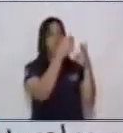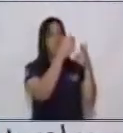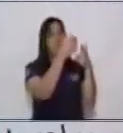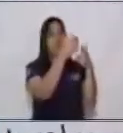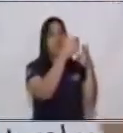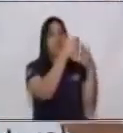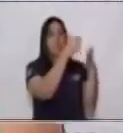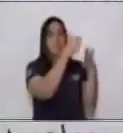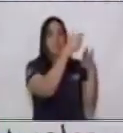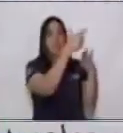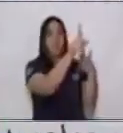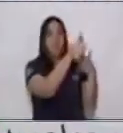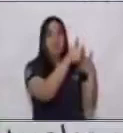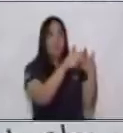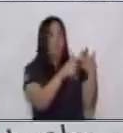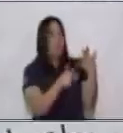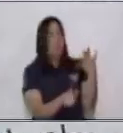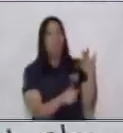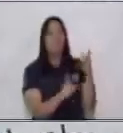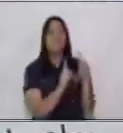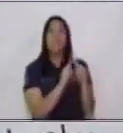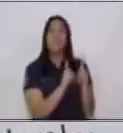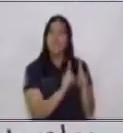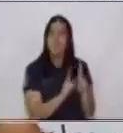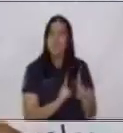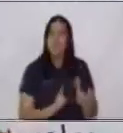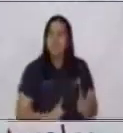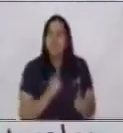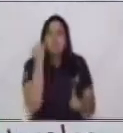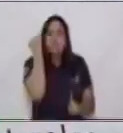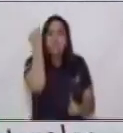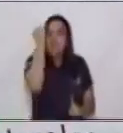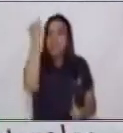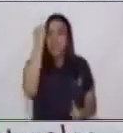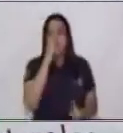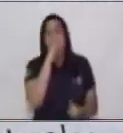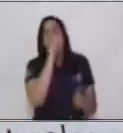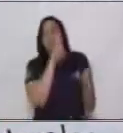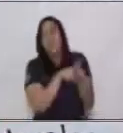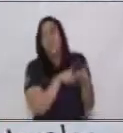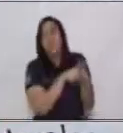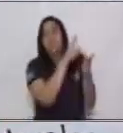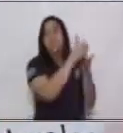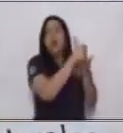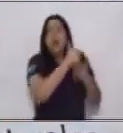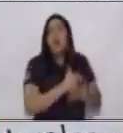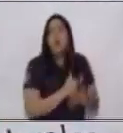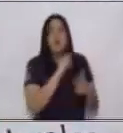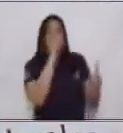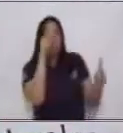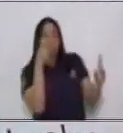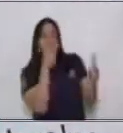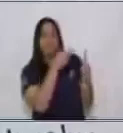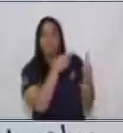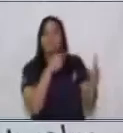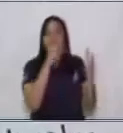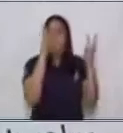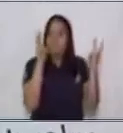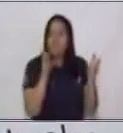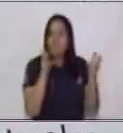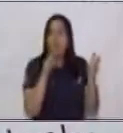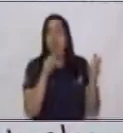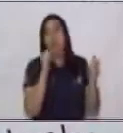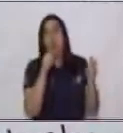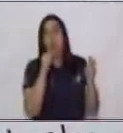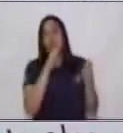secundarias se está presentando el autor. Y también nos va a ayudar a determinar el tema y los subtemas. Y por